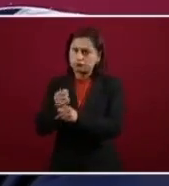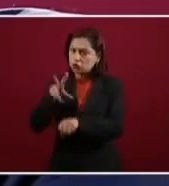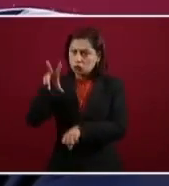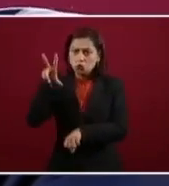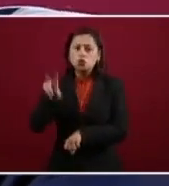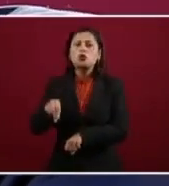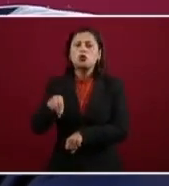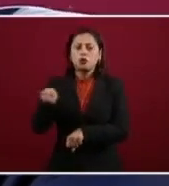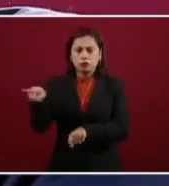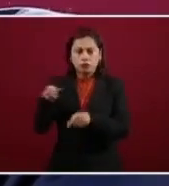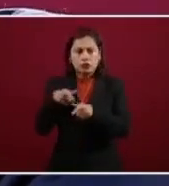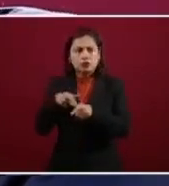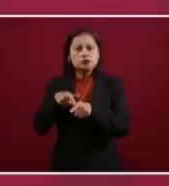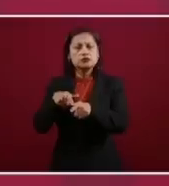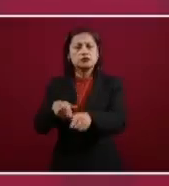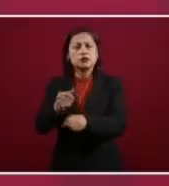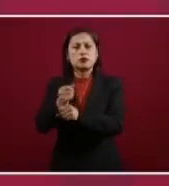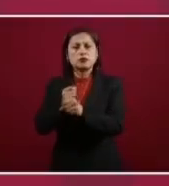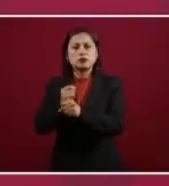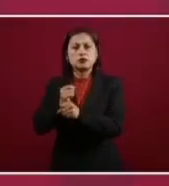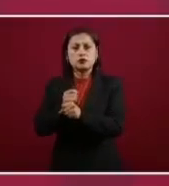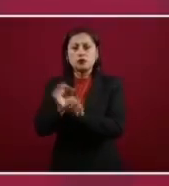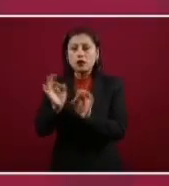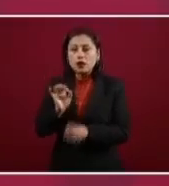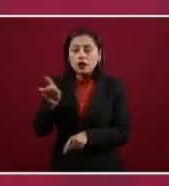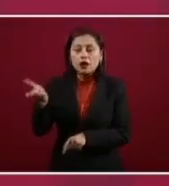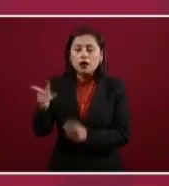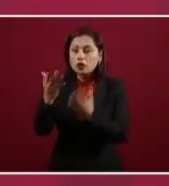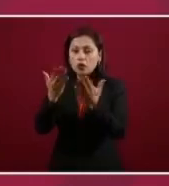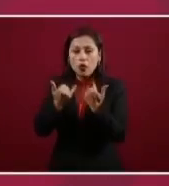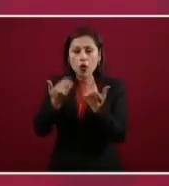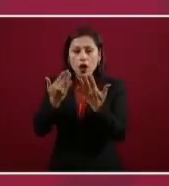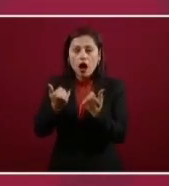se habrán investigaciones si no se han hecho